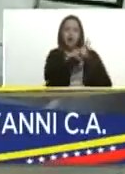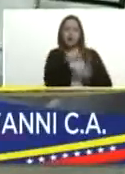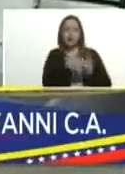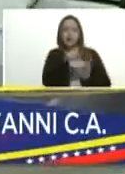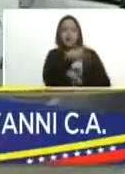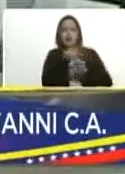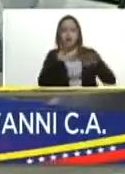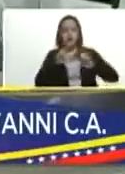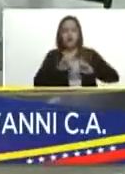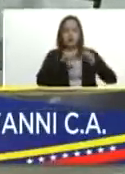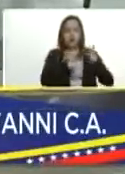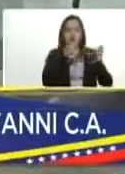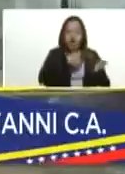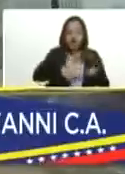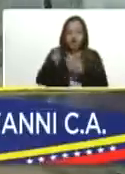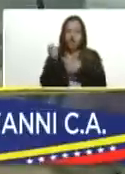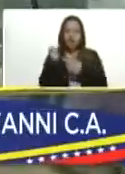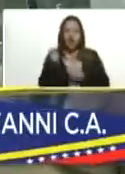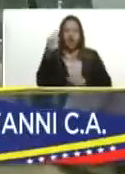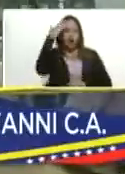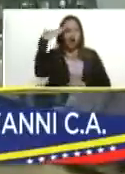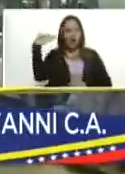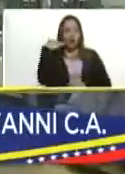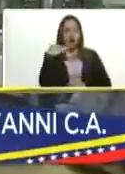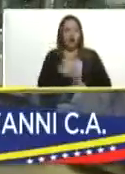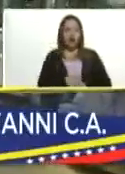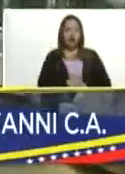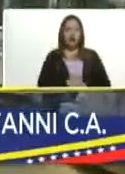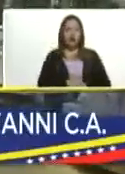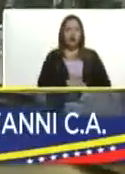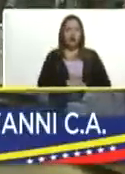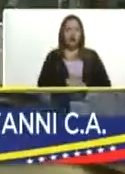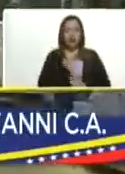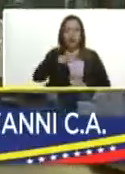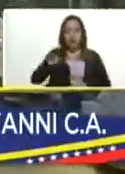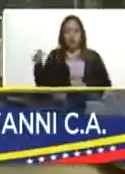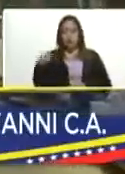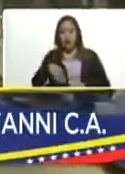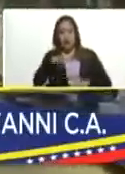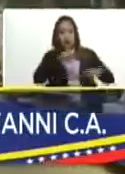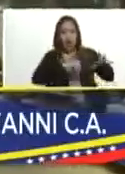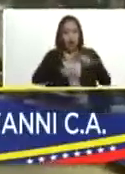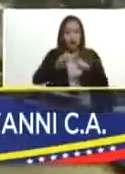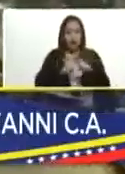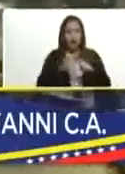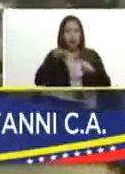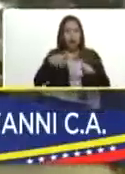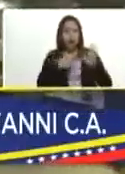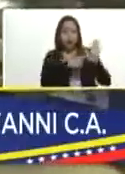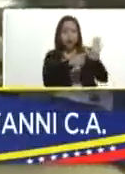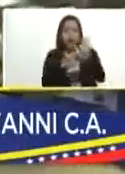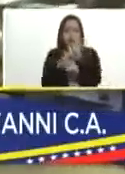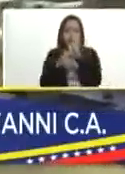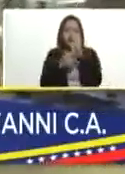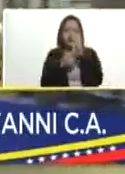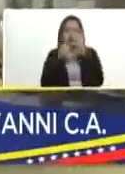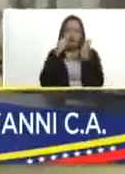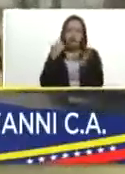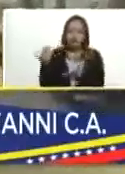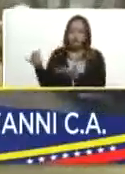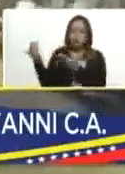exportando hacia Corea, nuestros primeros clientes. Como puede ver, podemos hacer un paneo acá, podemos